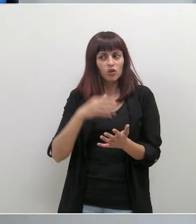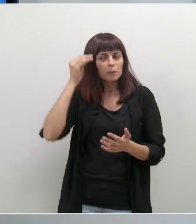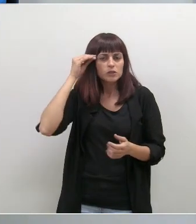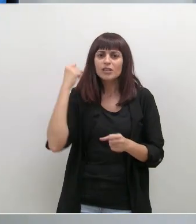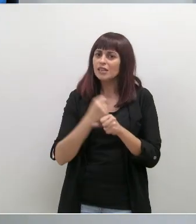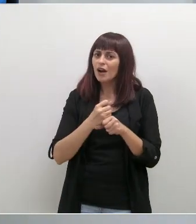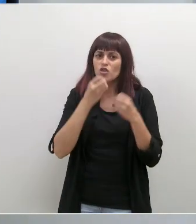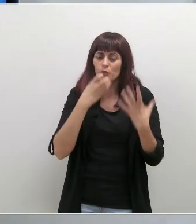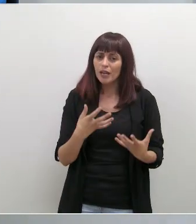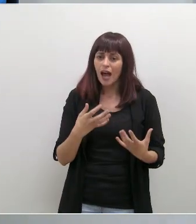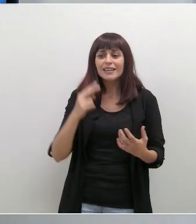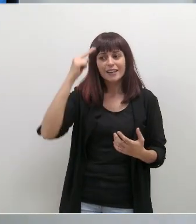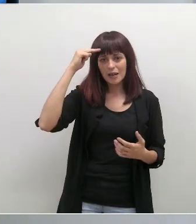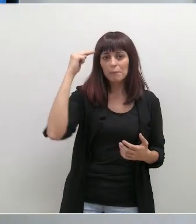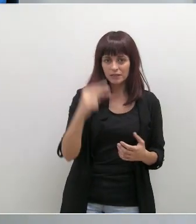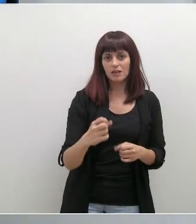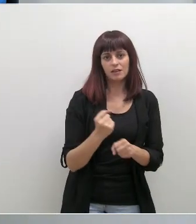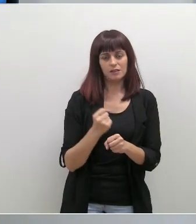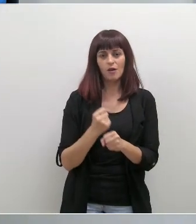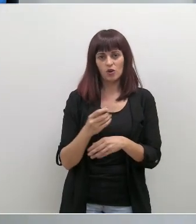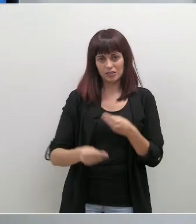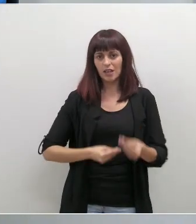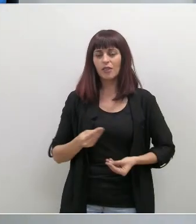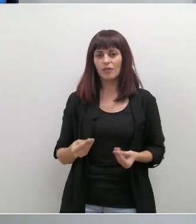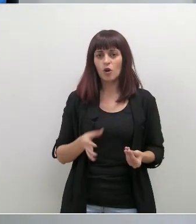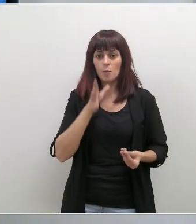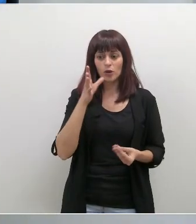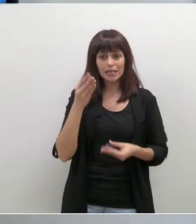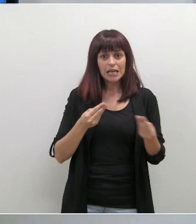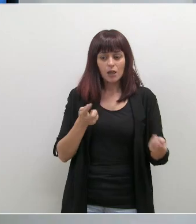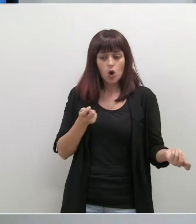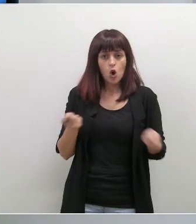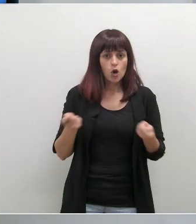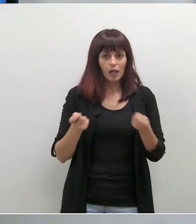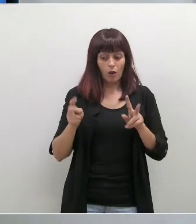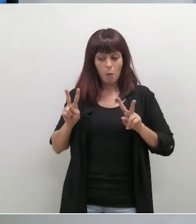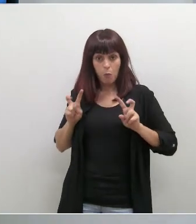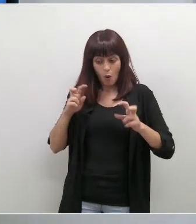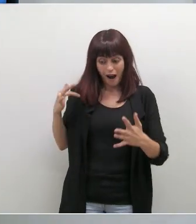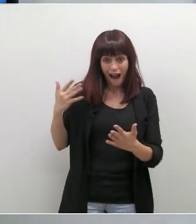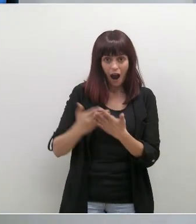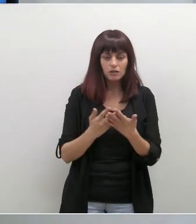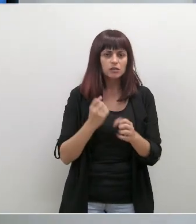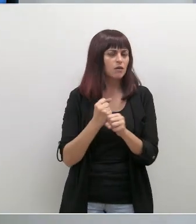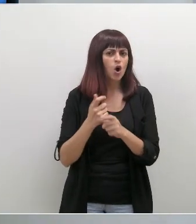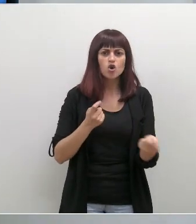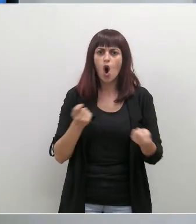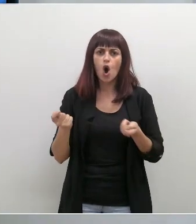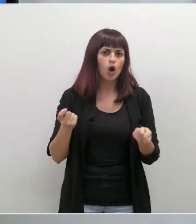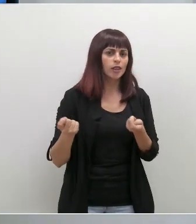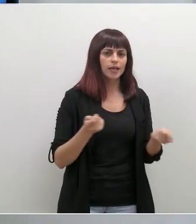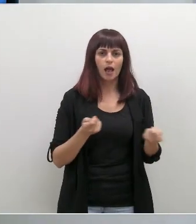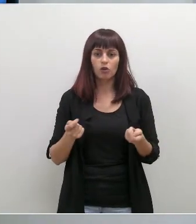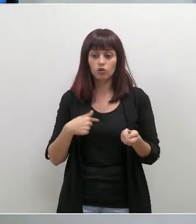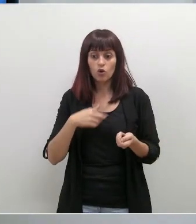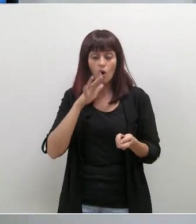que respetar el trabajo que se está haciendo. Yo creo que se está trabajando de manera muy coordinada desde el principio y yo ahora mismo no me